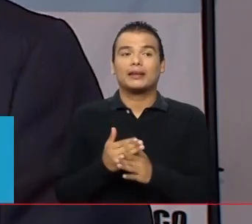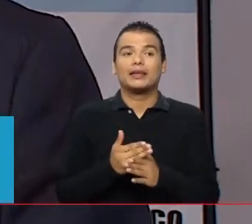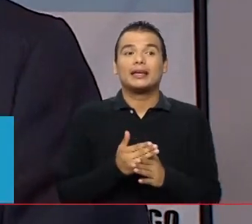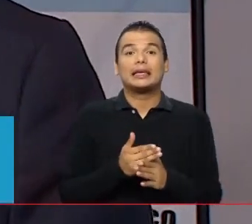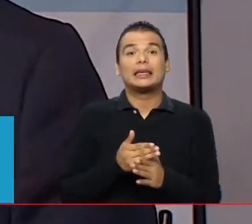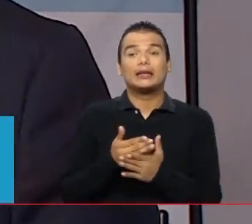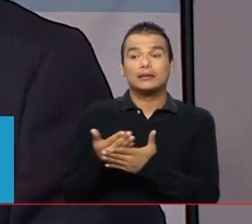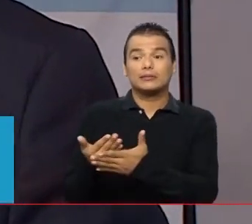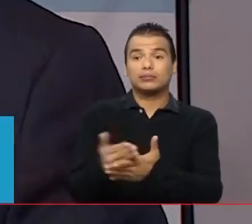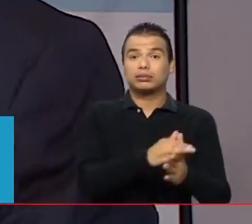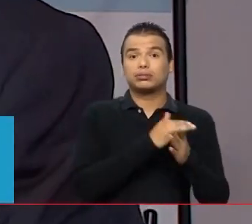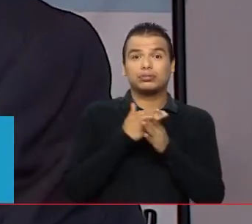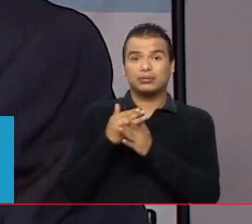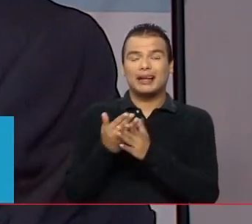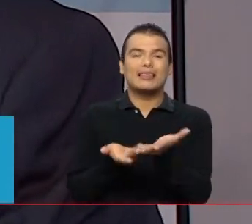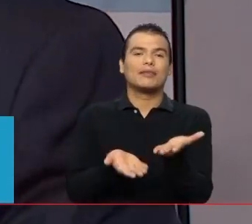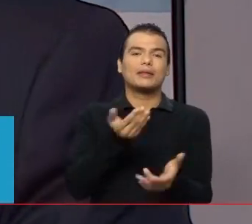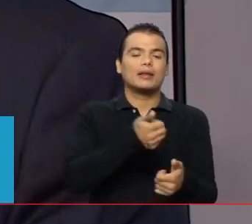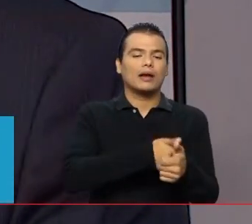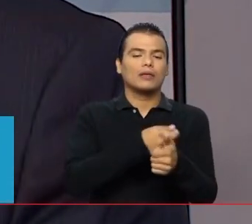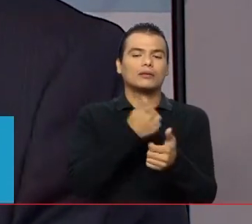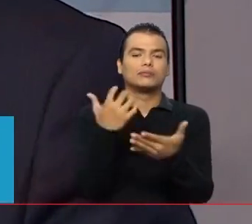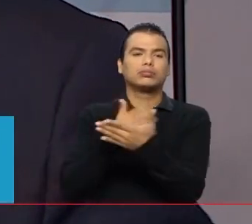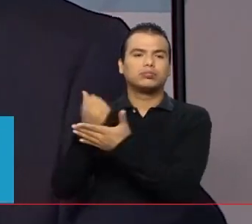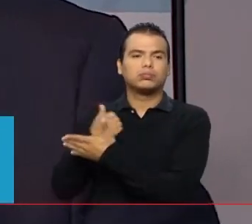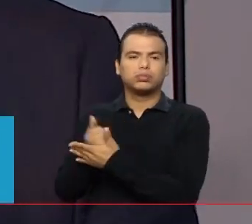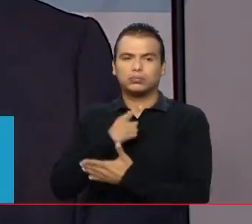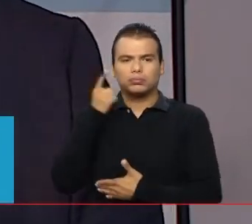localidad. Y entonces van a haber localidades